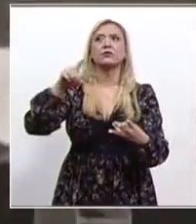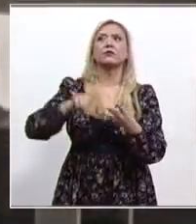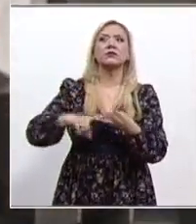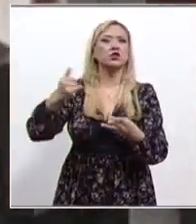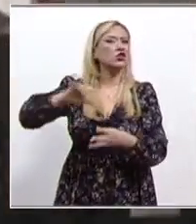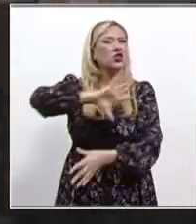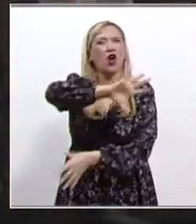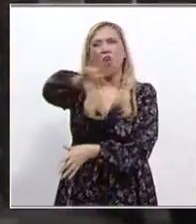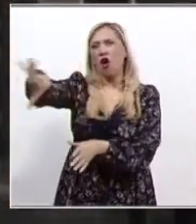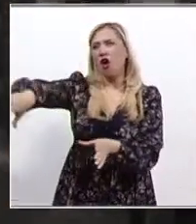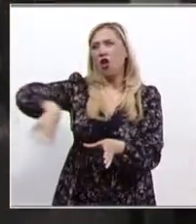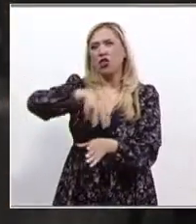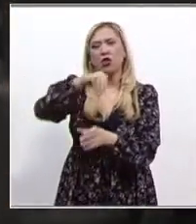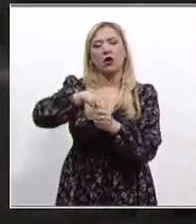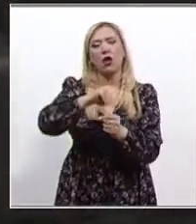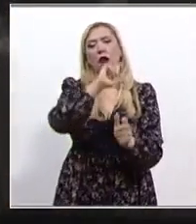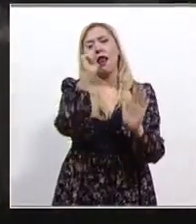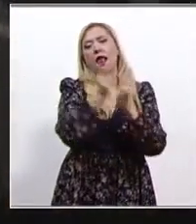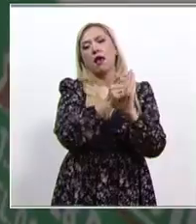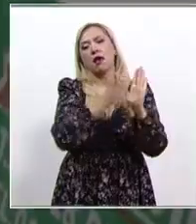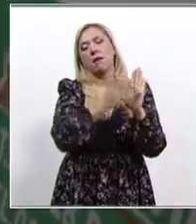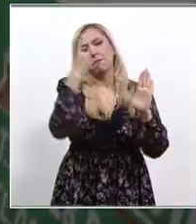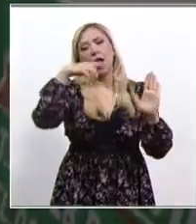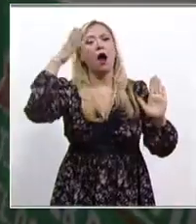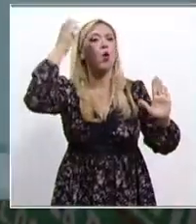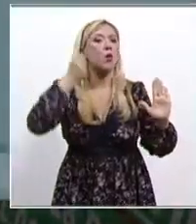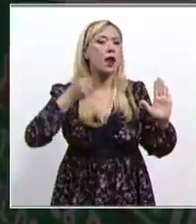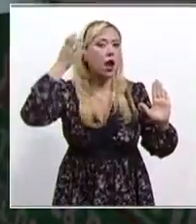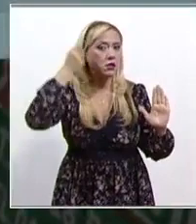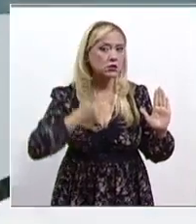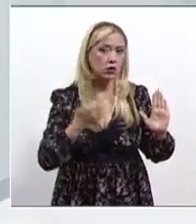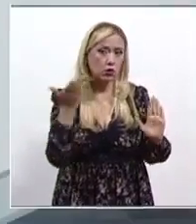las prestaciones inherentes a la jubilación.